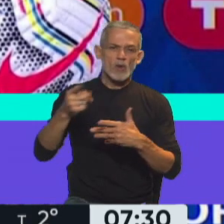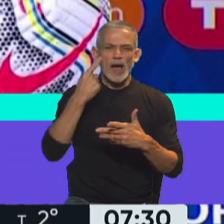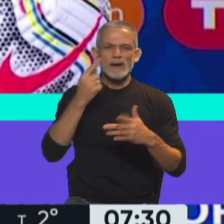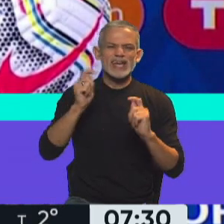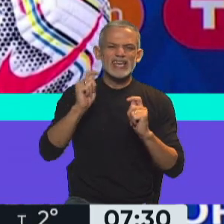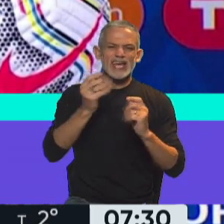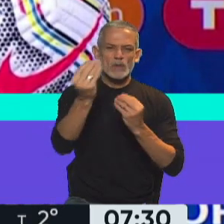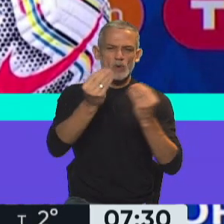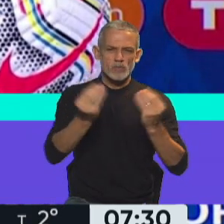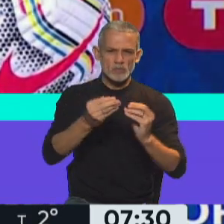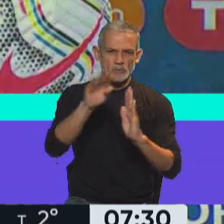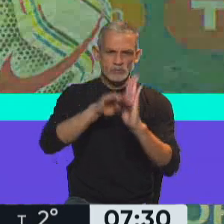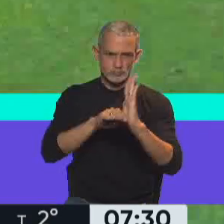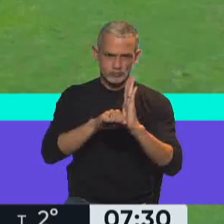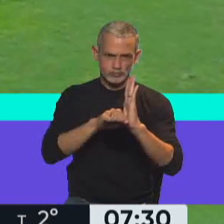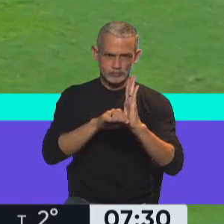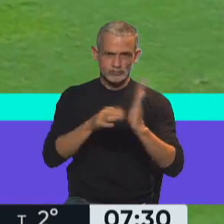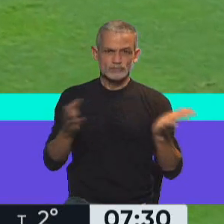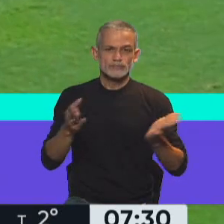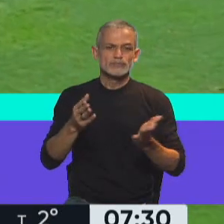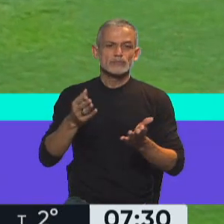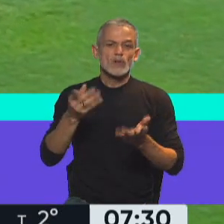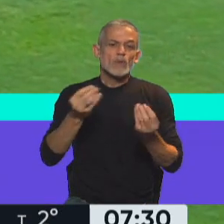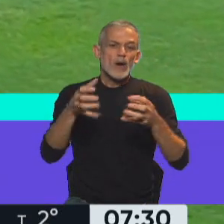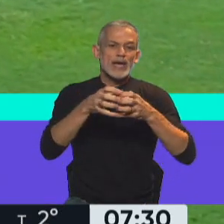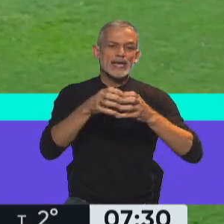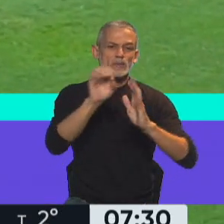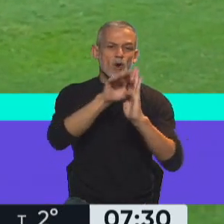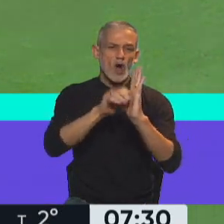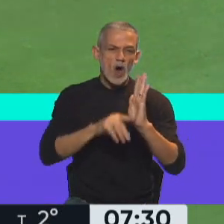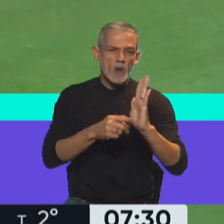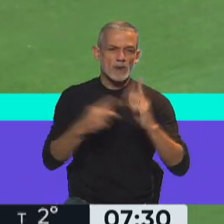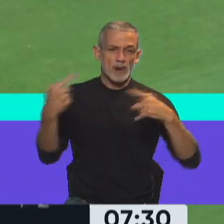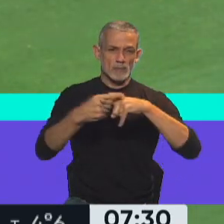resolveremos el equipo que va a enfrentar a Brasil.